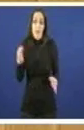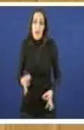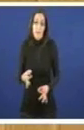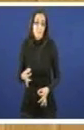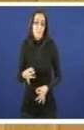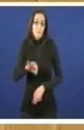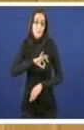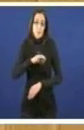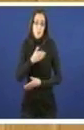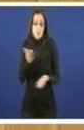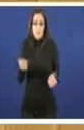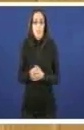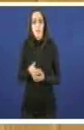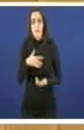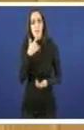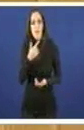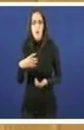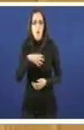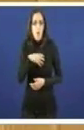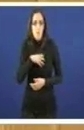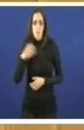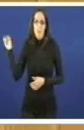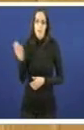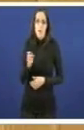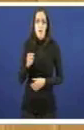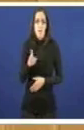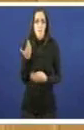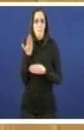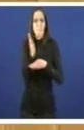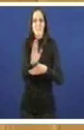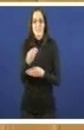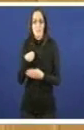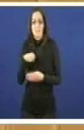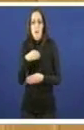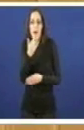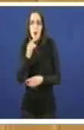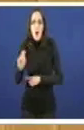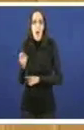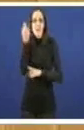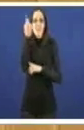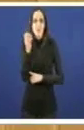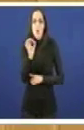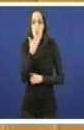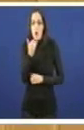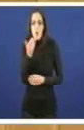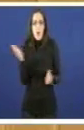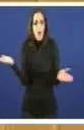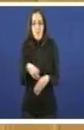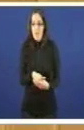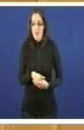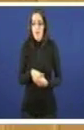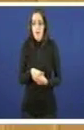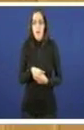señores diputados e que non poden presentar ante a sociedade galega ningún logro os menores de 0 a 3 anos